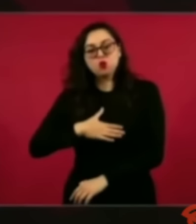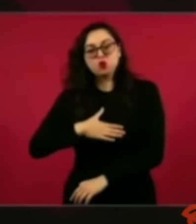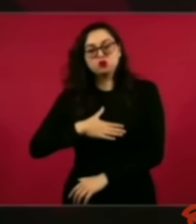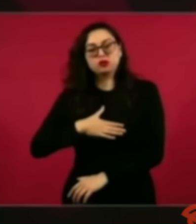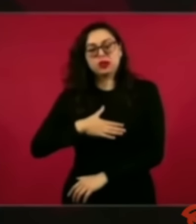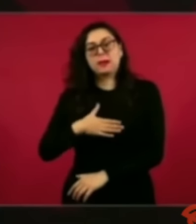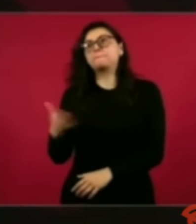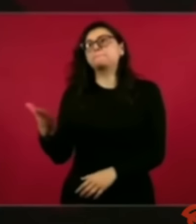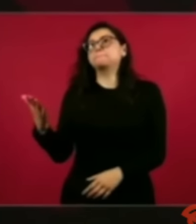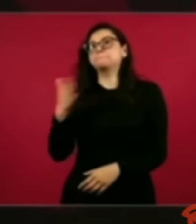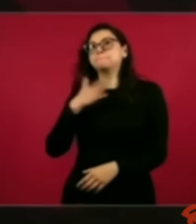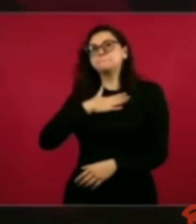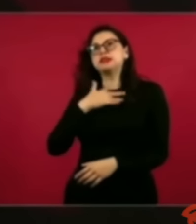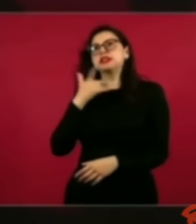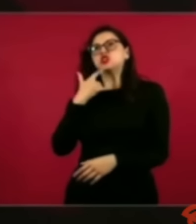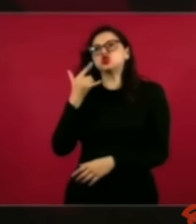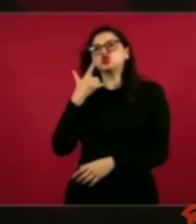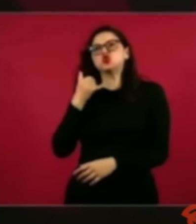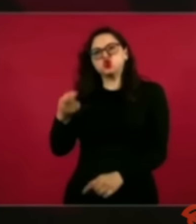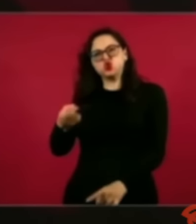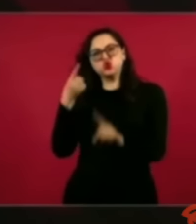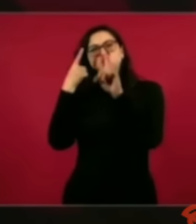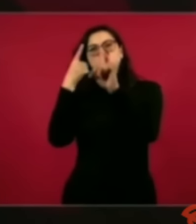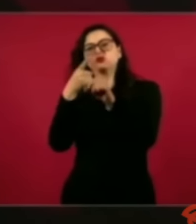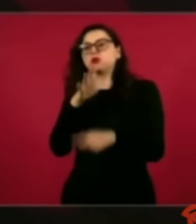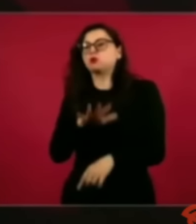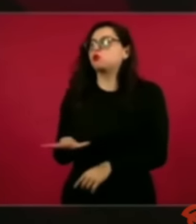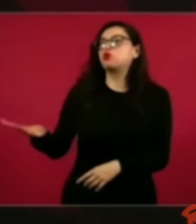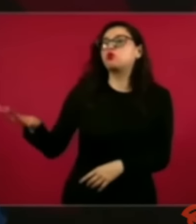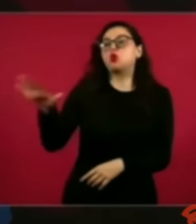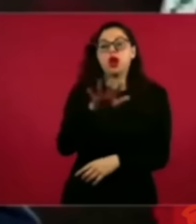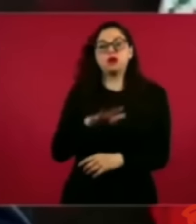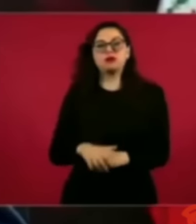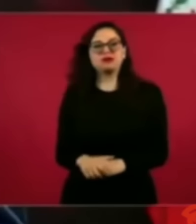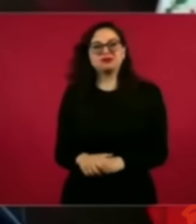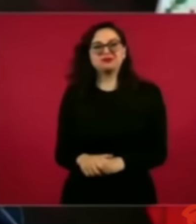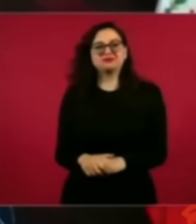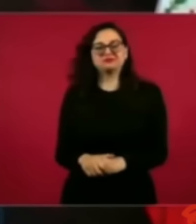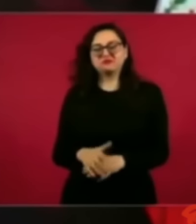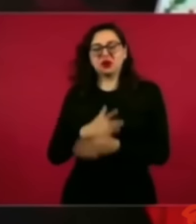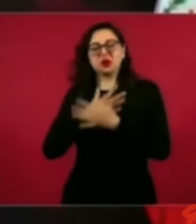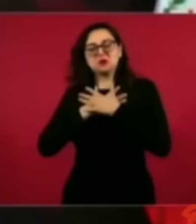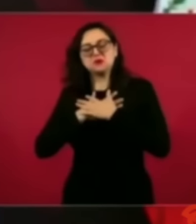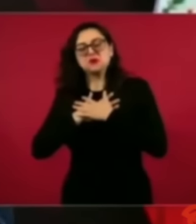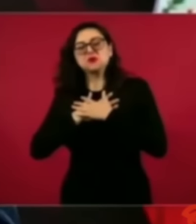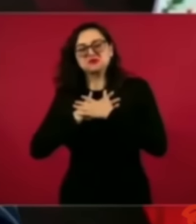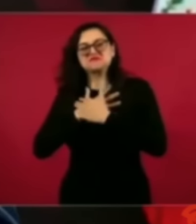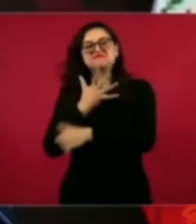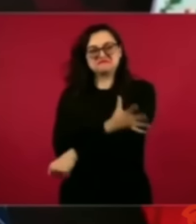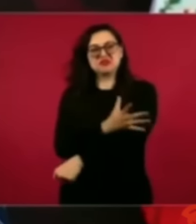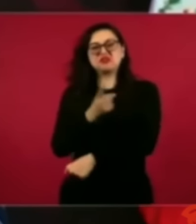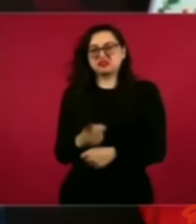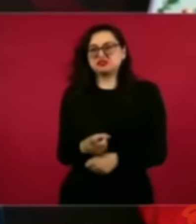y lucho por el pueblo, y le tengo amor al pueblo, y es sincero.